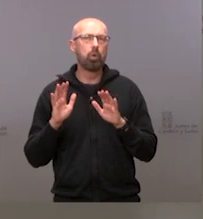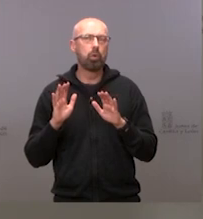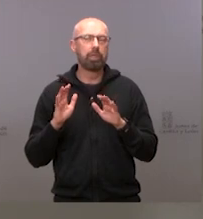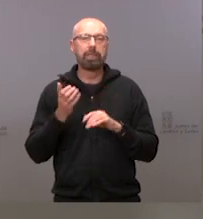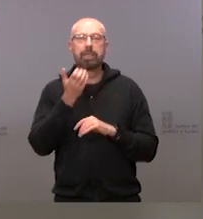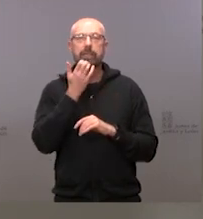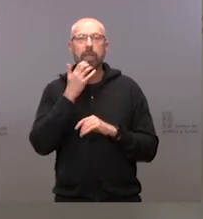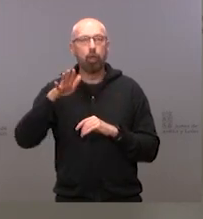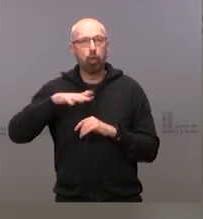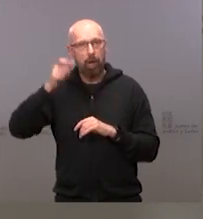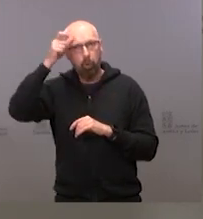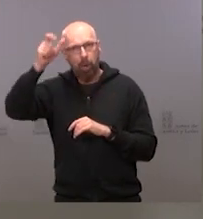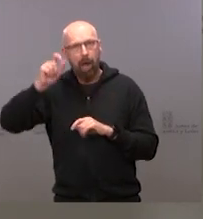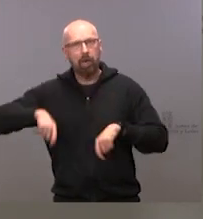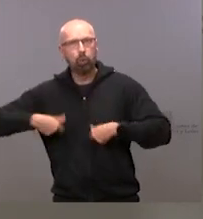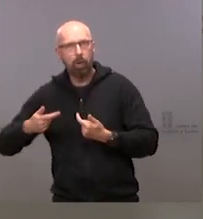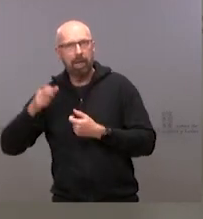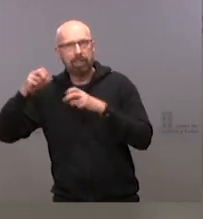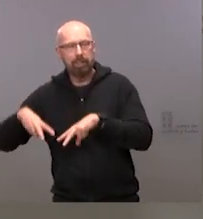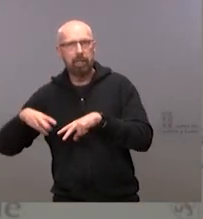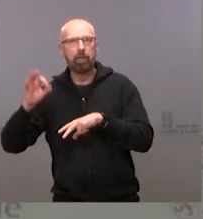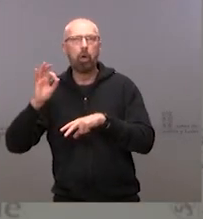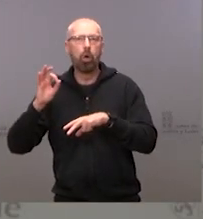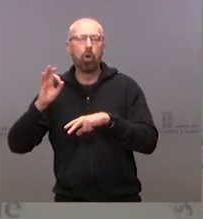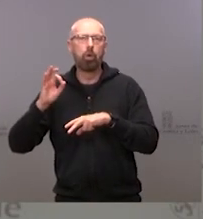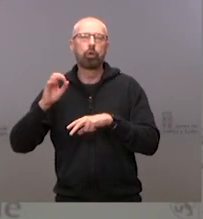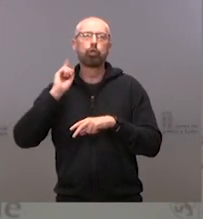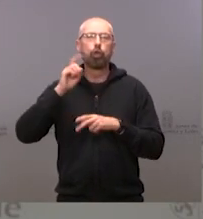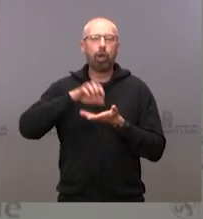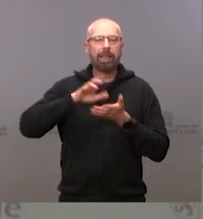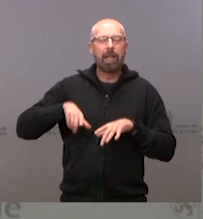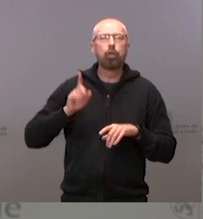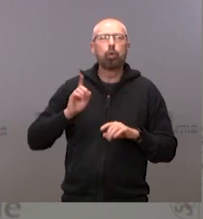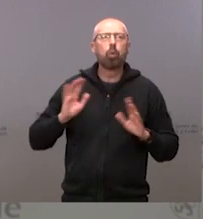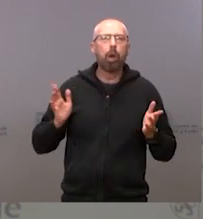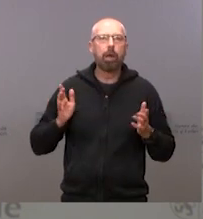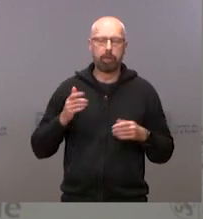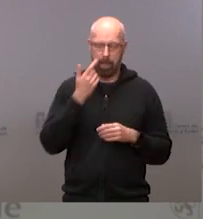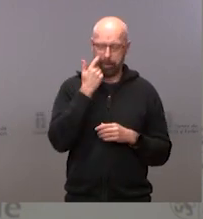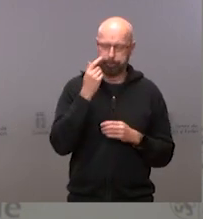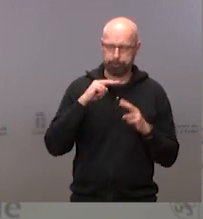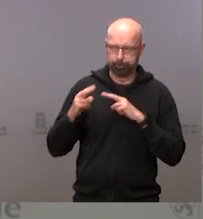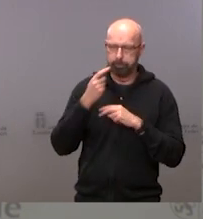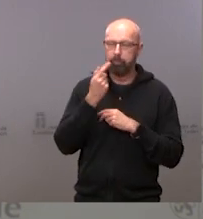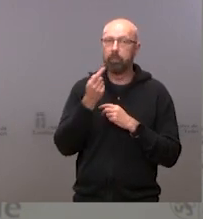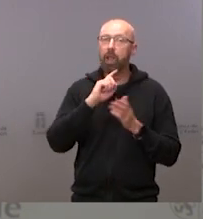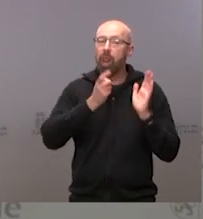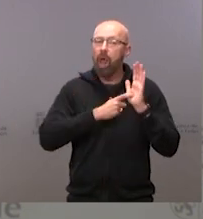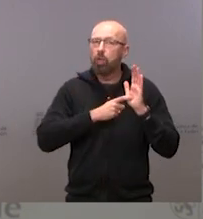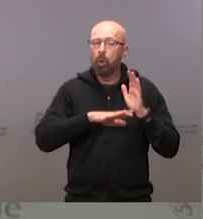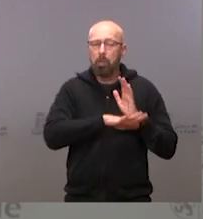en zonas rurales en zonas naturales o es algo propio de castilla y león' vamos a ver es una legislación básica del estado